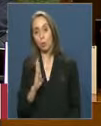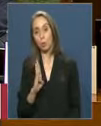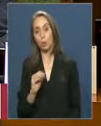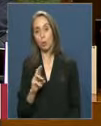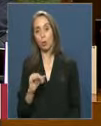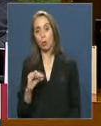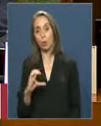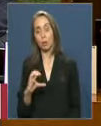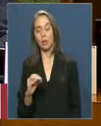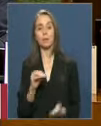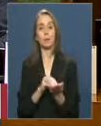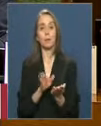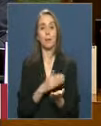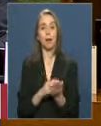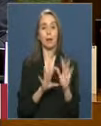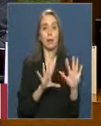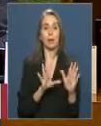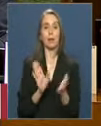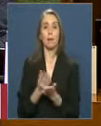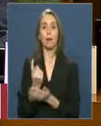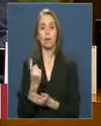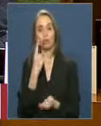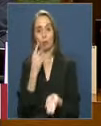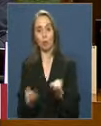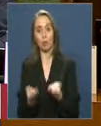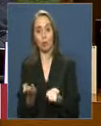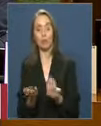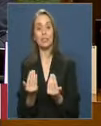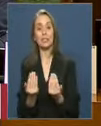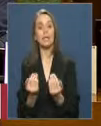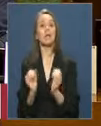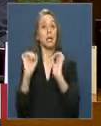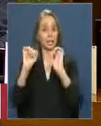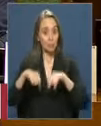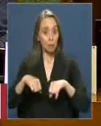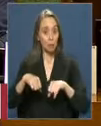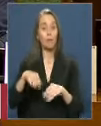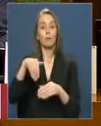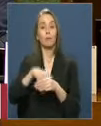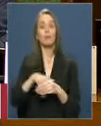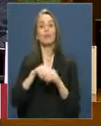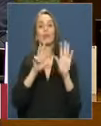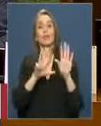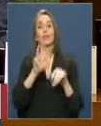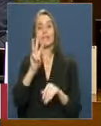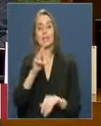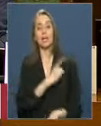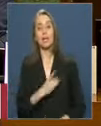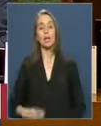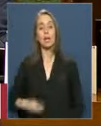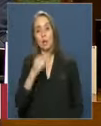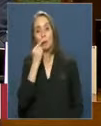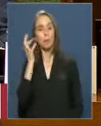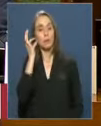Boric, que consta en las páginas 10 y 11 del comparado y que requiere para su aprobación de 93 diputadas